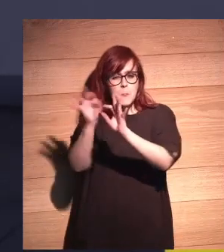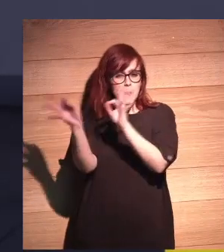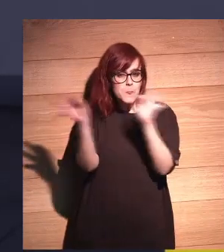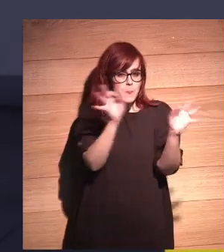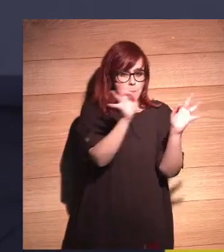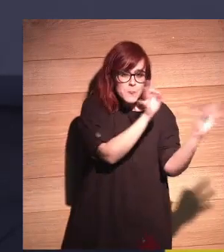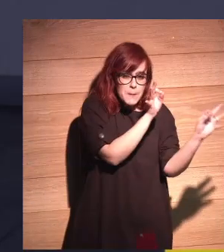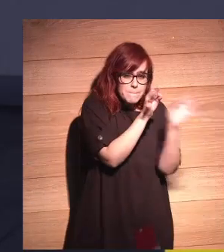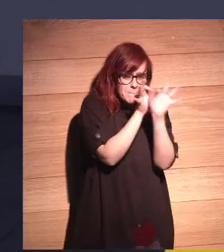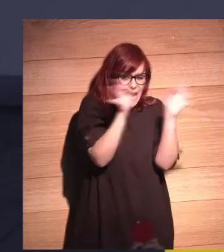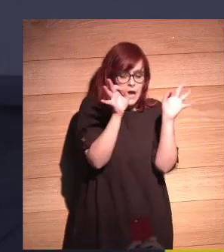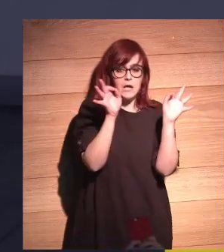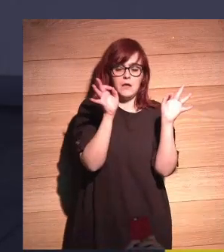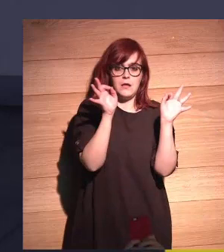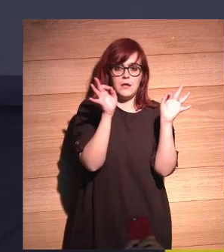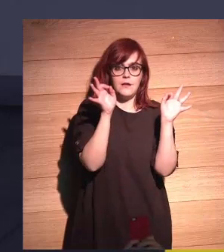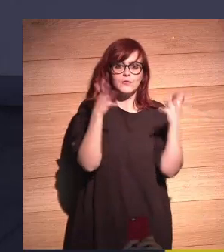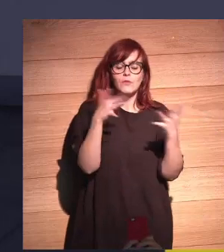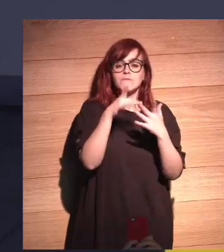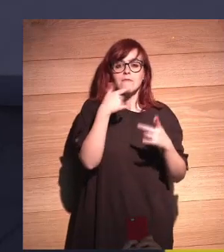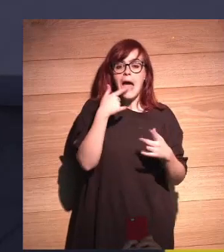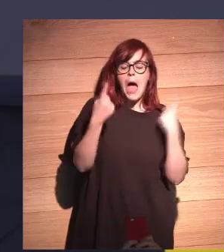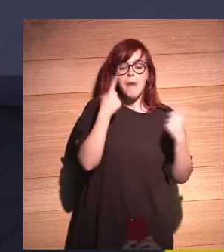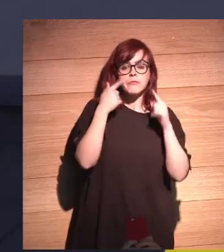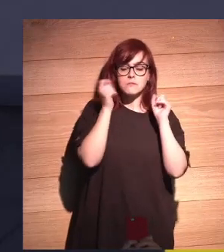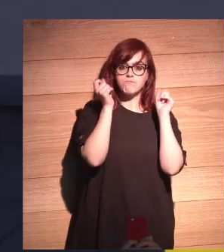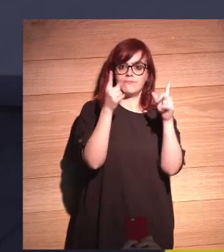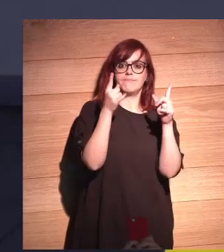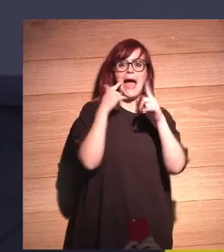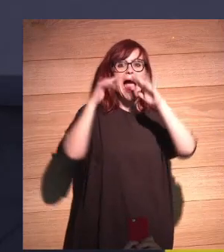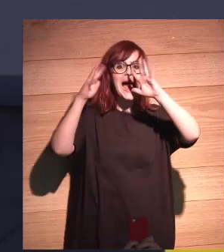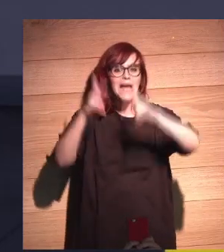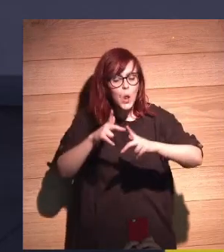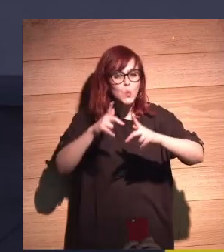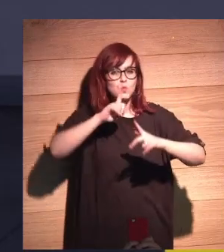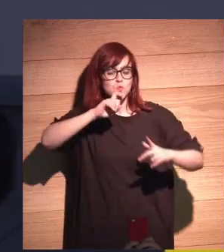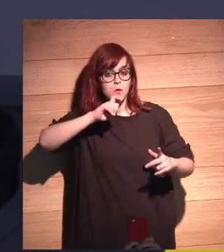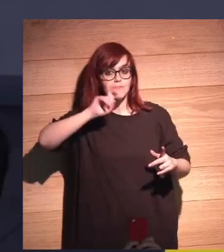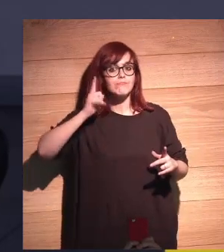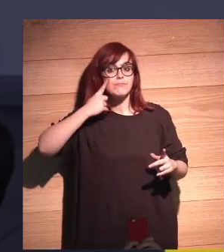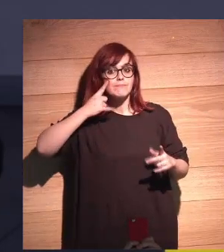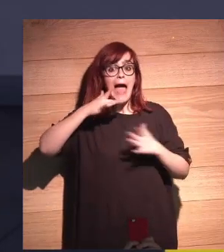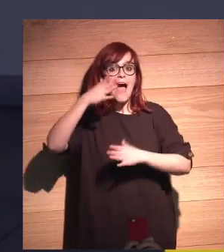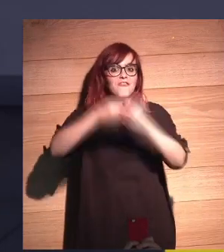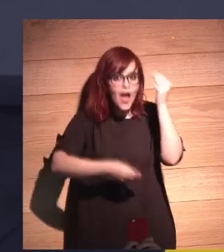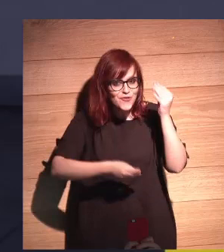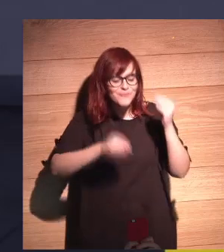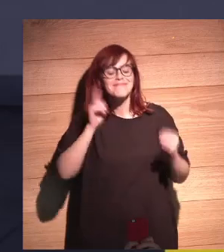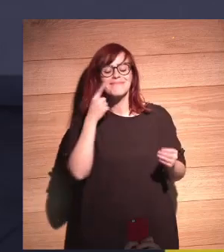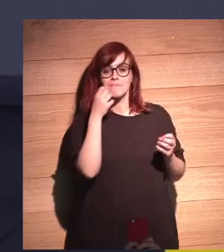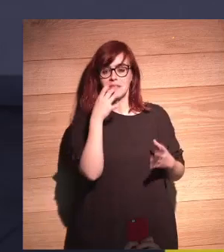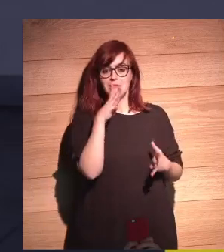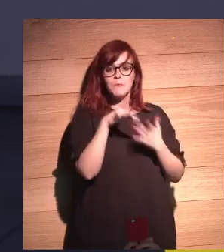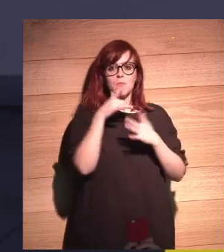Y cuando nos damos cuenta de lo complicado que es ese cálculo, esa computación, cuando falla algo, ¿no? Si, por